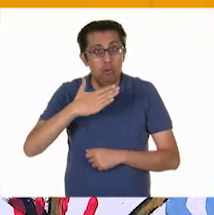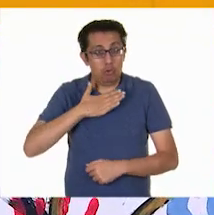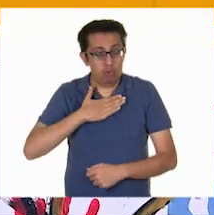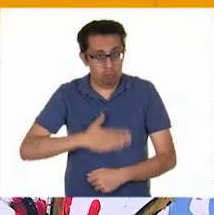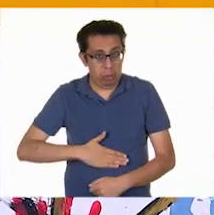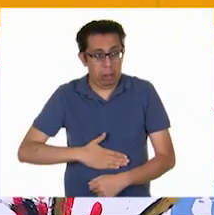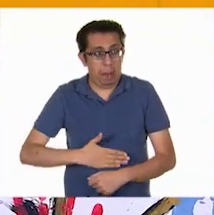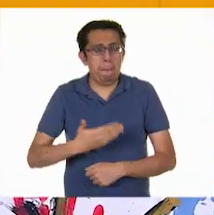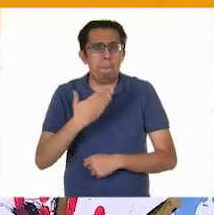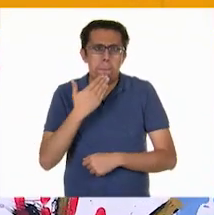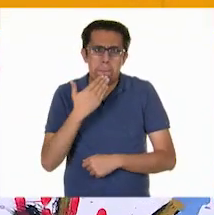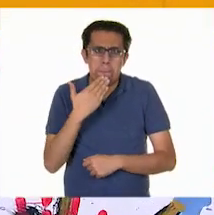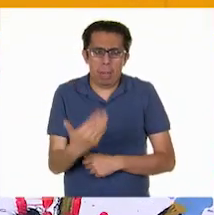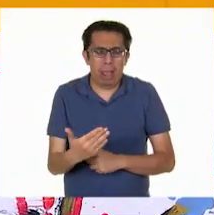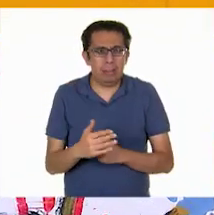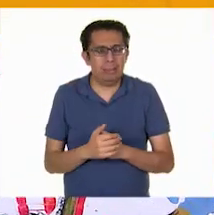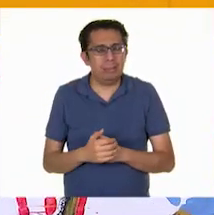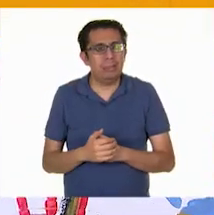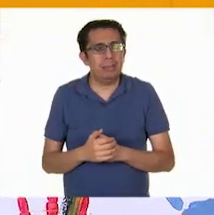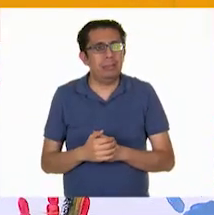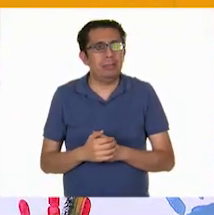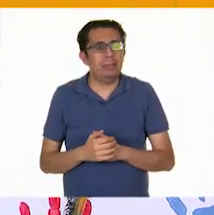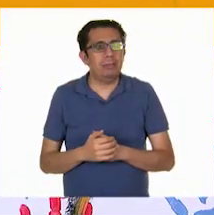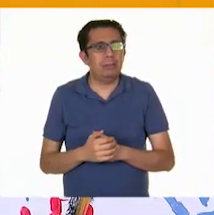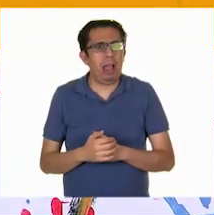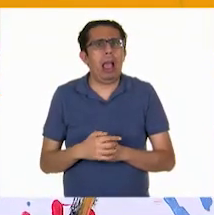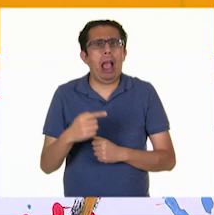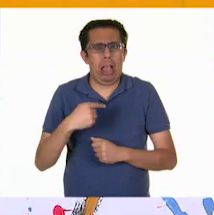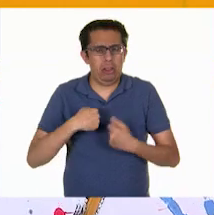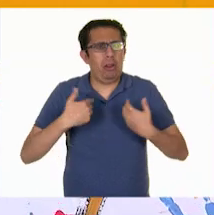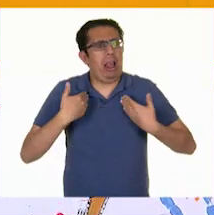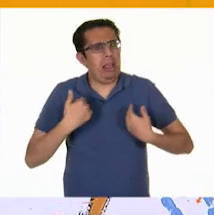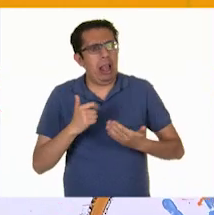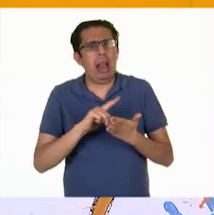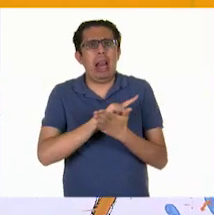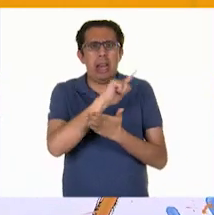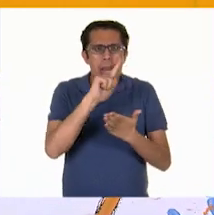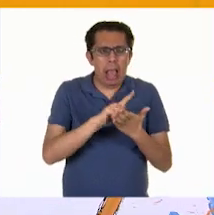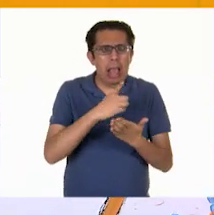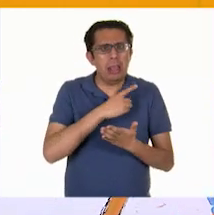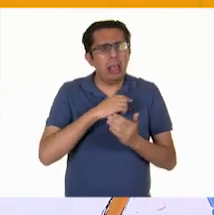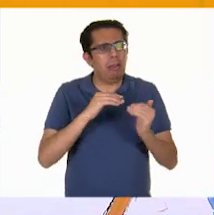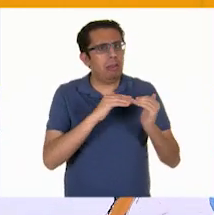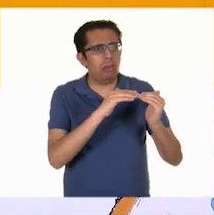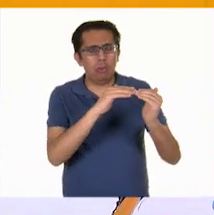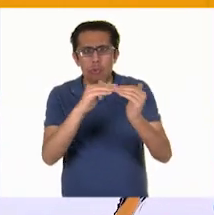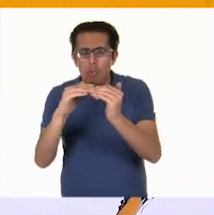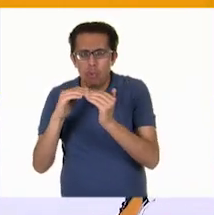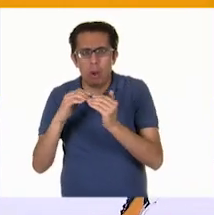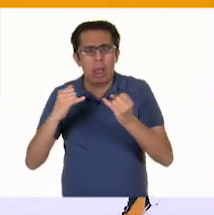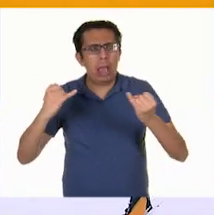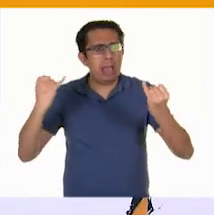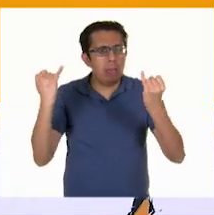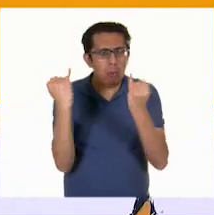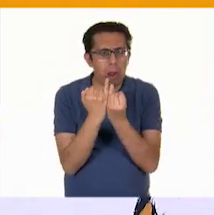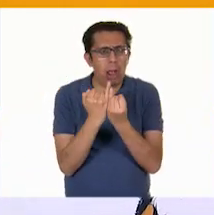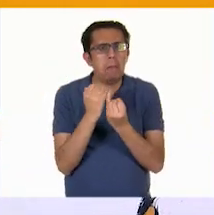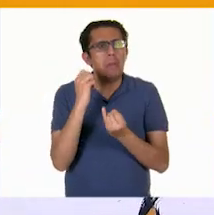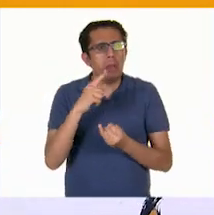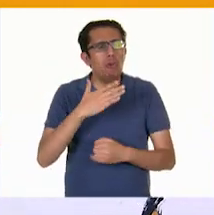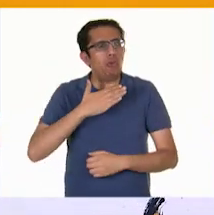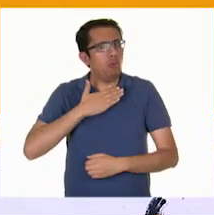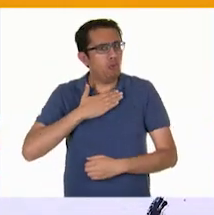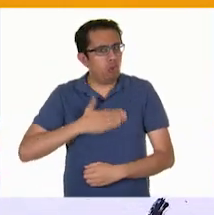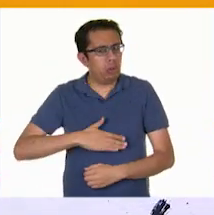Sí, entiendo eso de que la ley debe ser imparcial, con equidad, y que la justicia debe estar